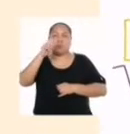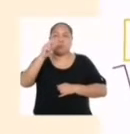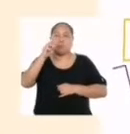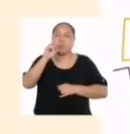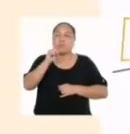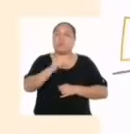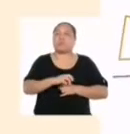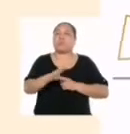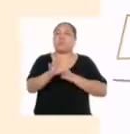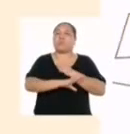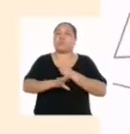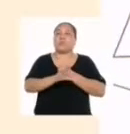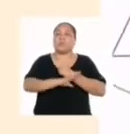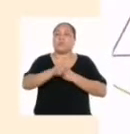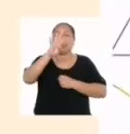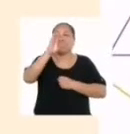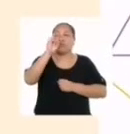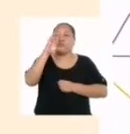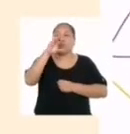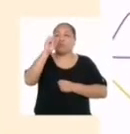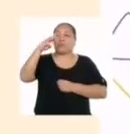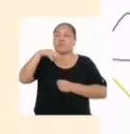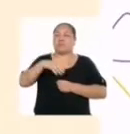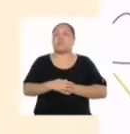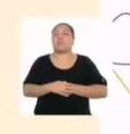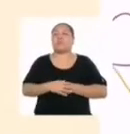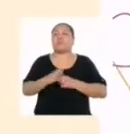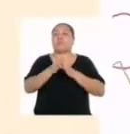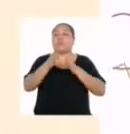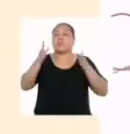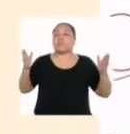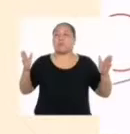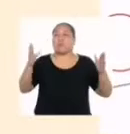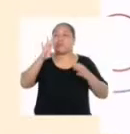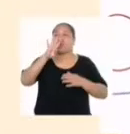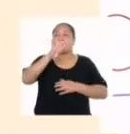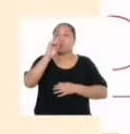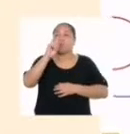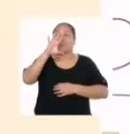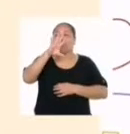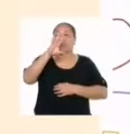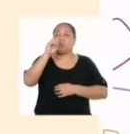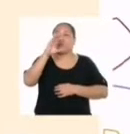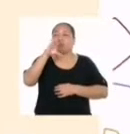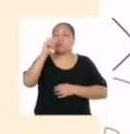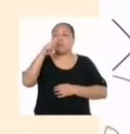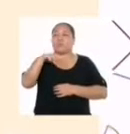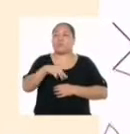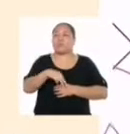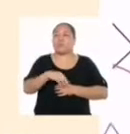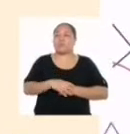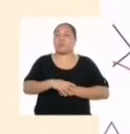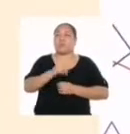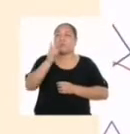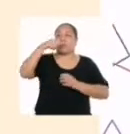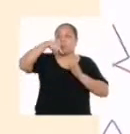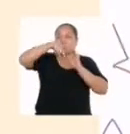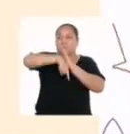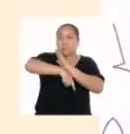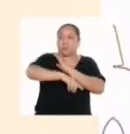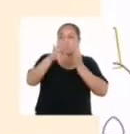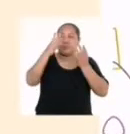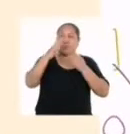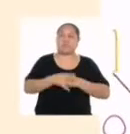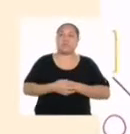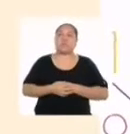metros, con una base de 40 centímetros. Un ancho de 40 a 50 centímetros y una profundidad